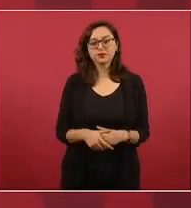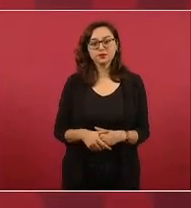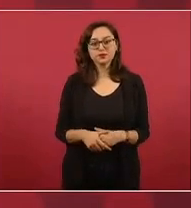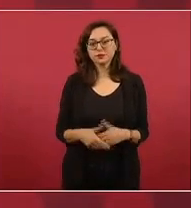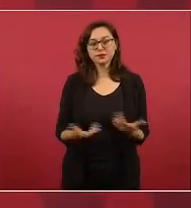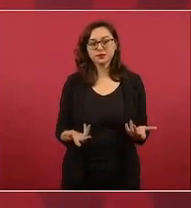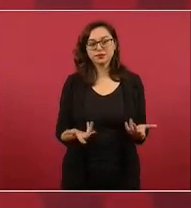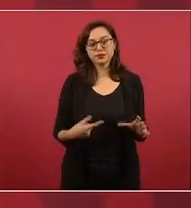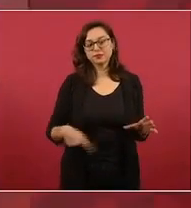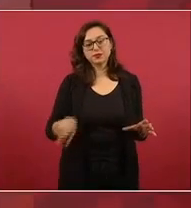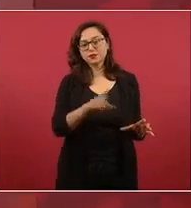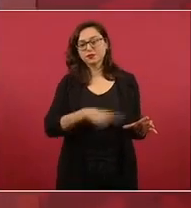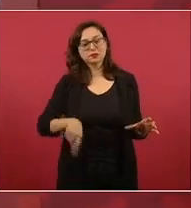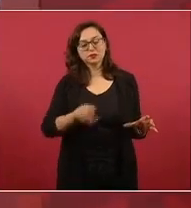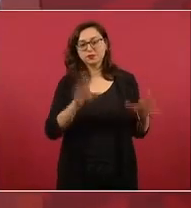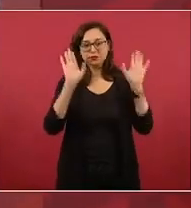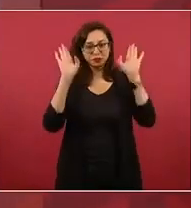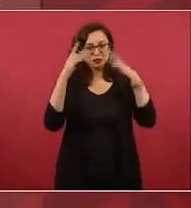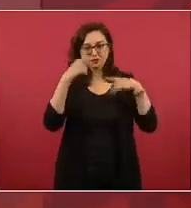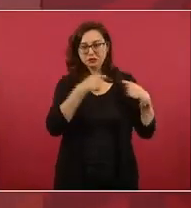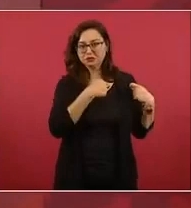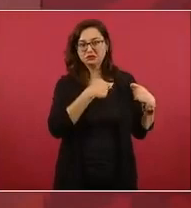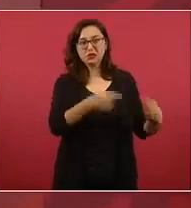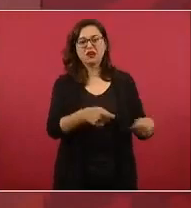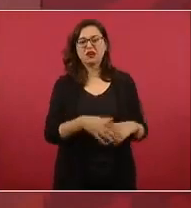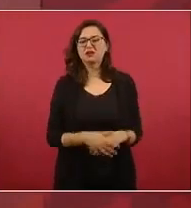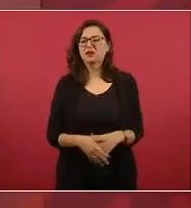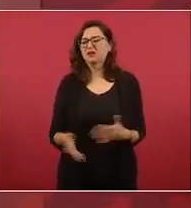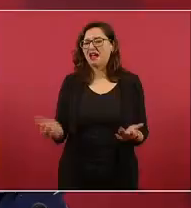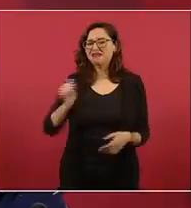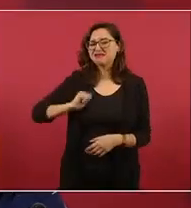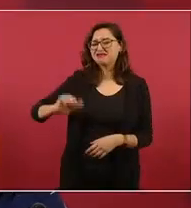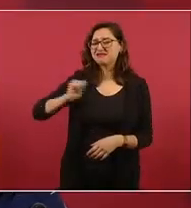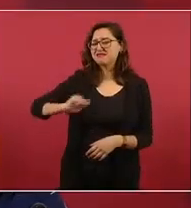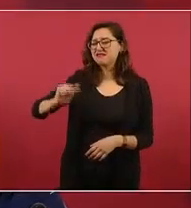los conservadores, dicen que es de los años 70